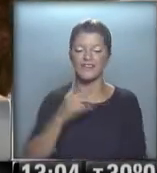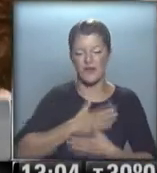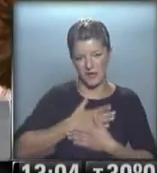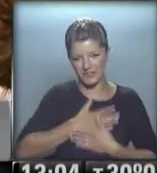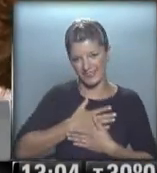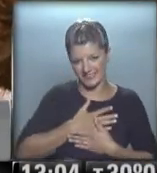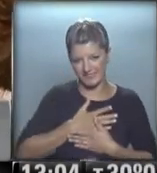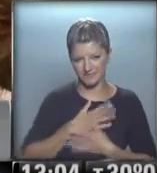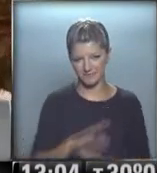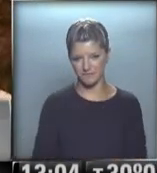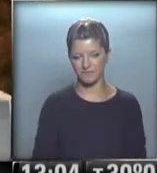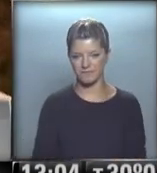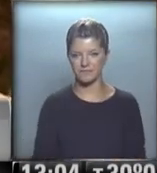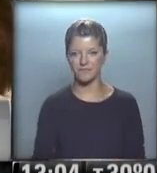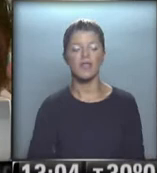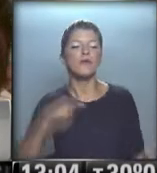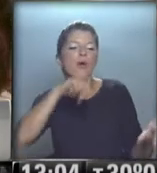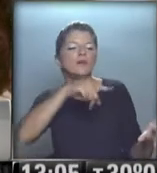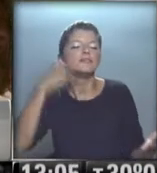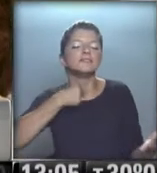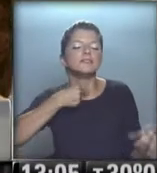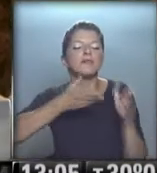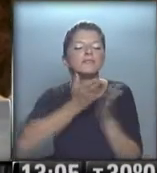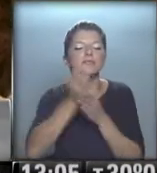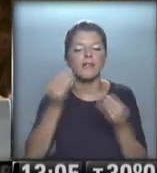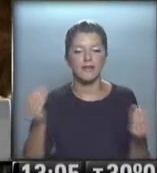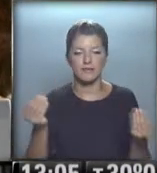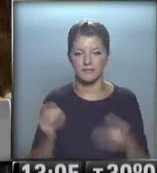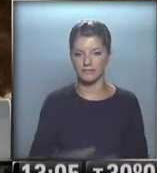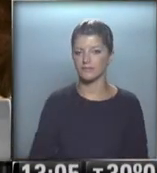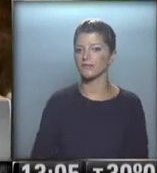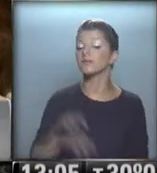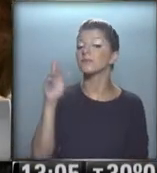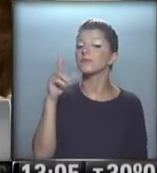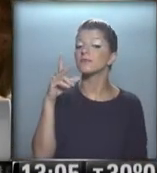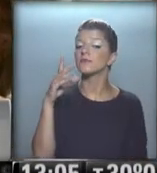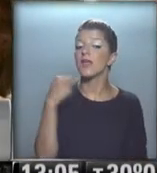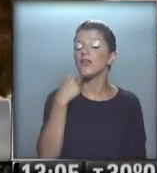estoy así. ¿Qué crees para ellos? Quiero que sea